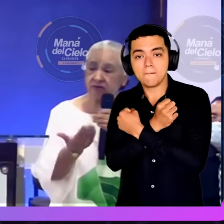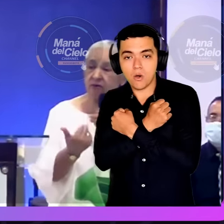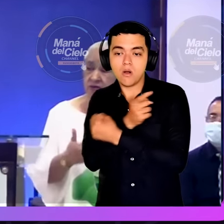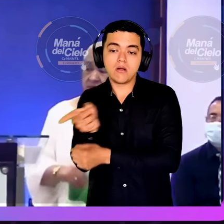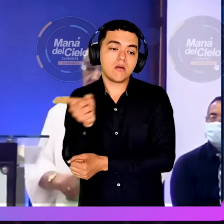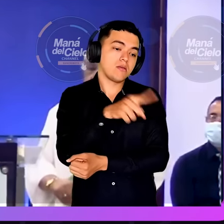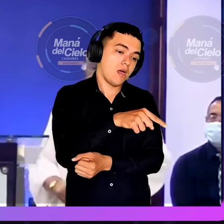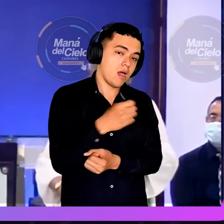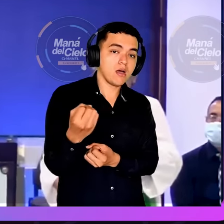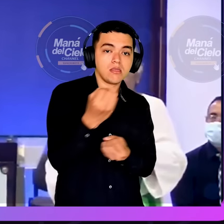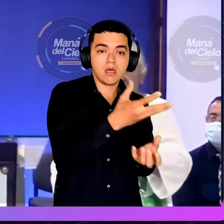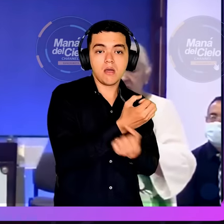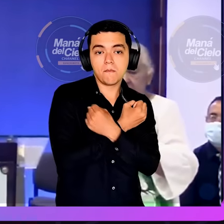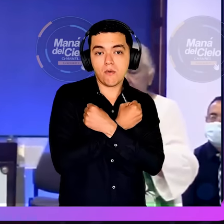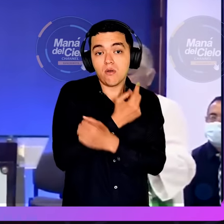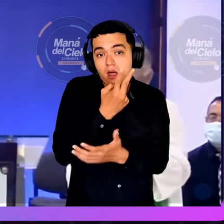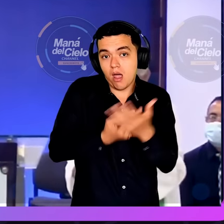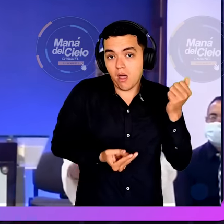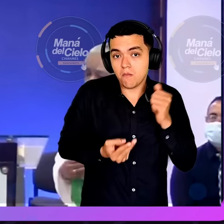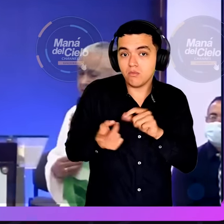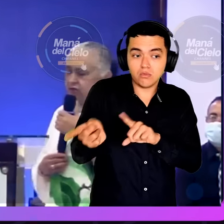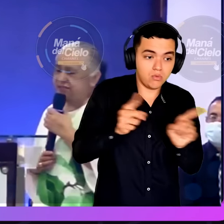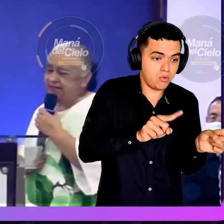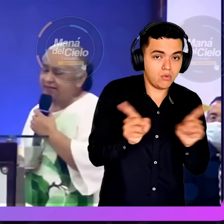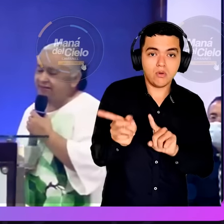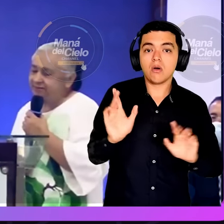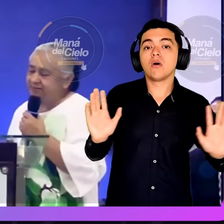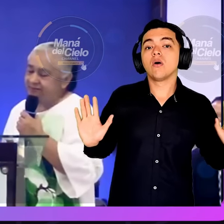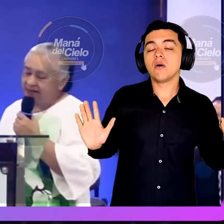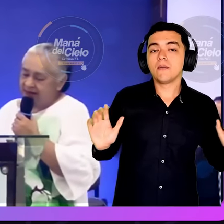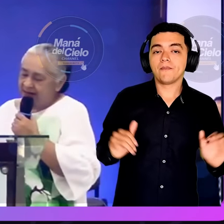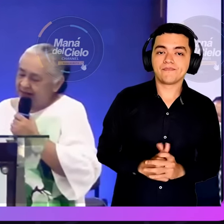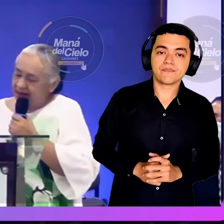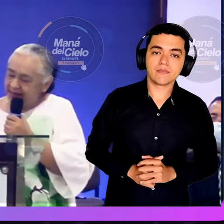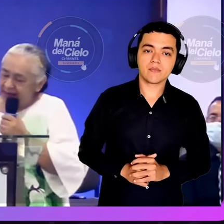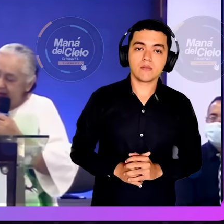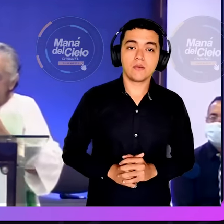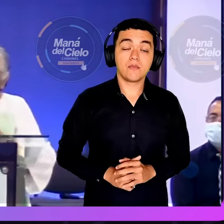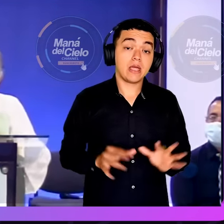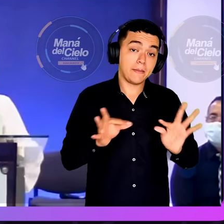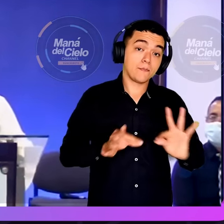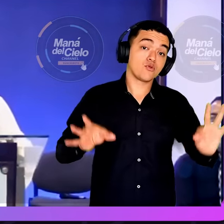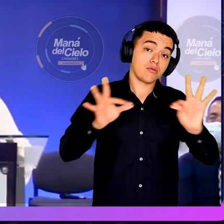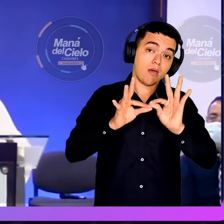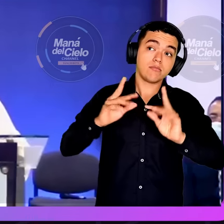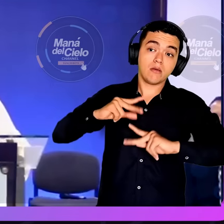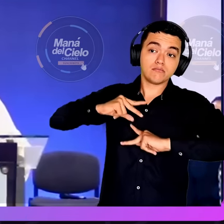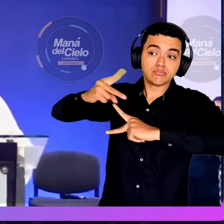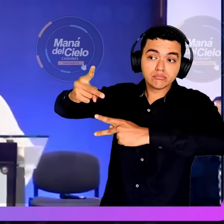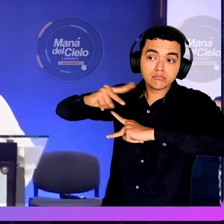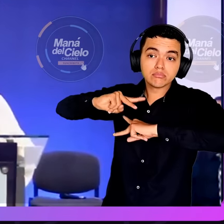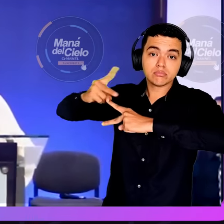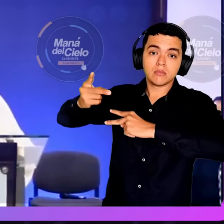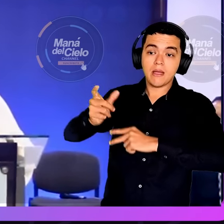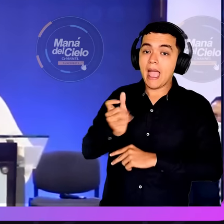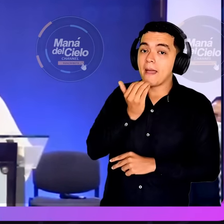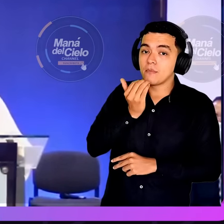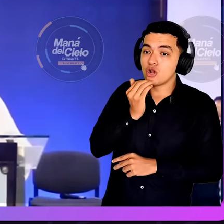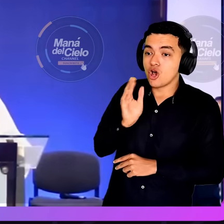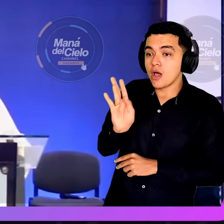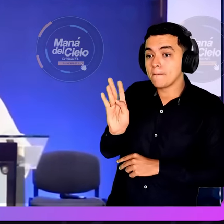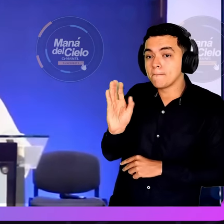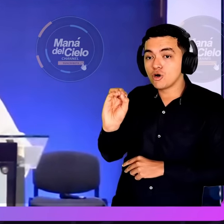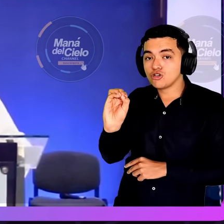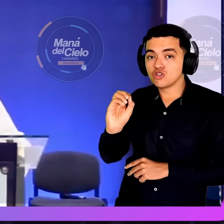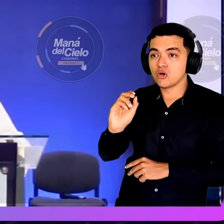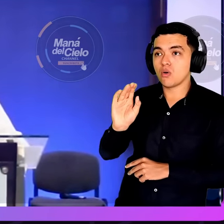otro recibe, pero también debe dar, ¿no? También debe dar. Entonces aquí hay en este pequeño